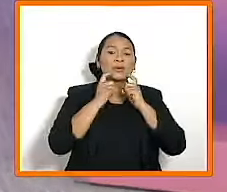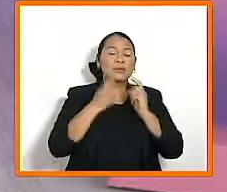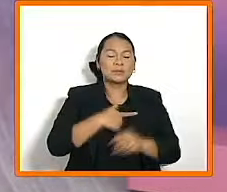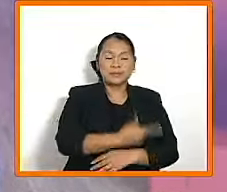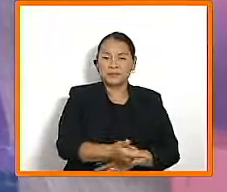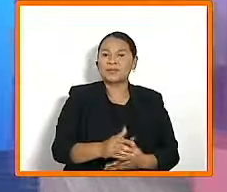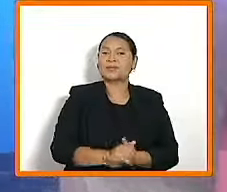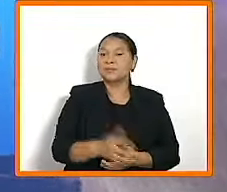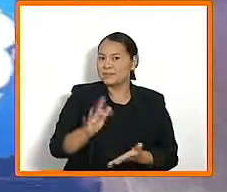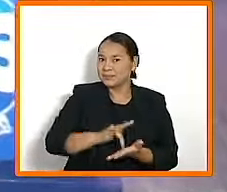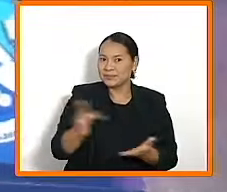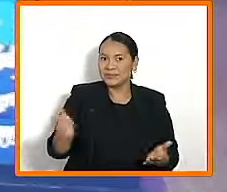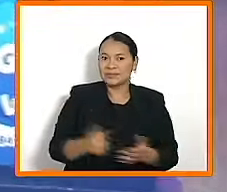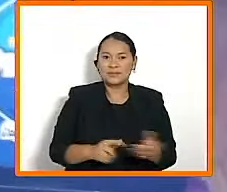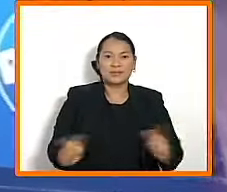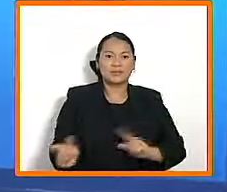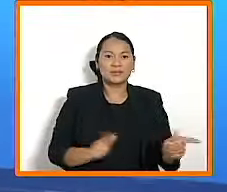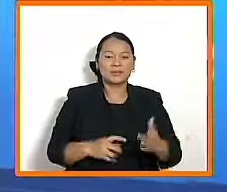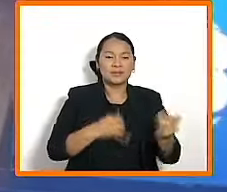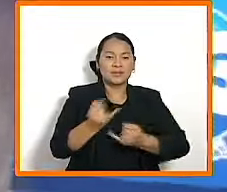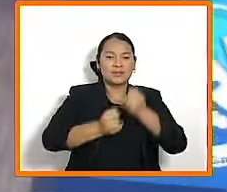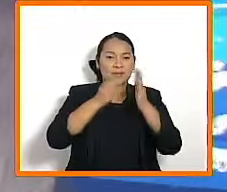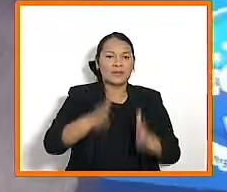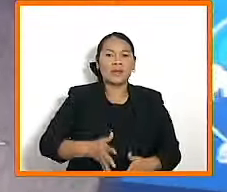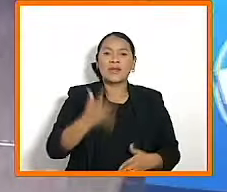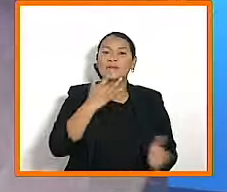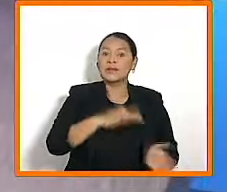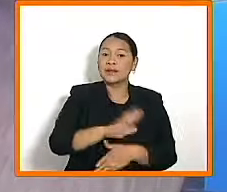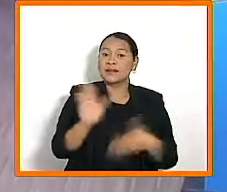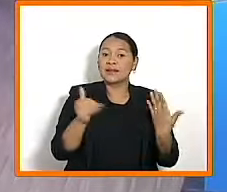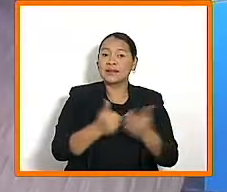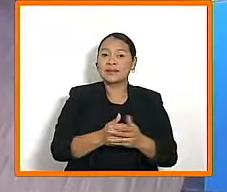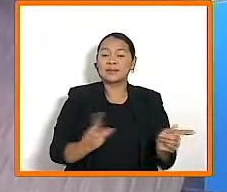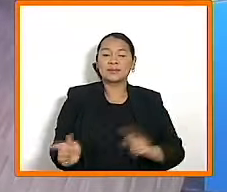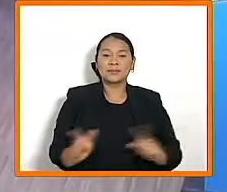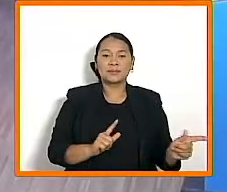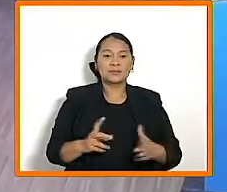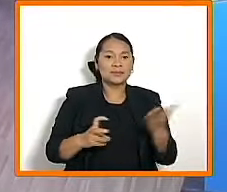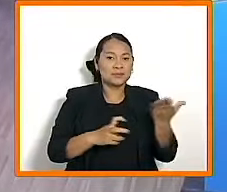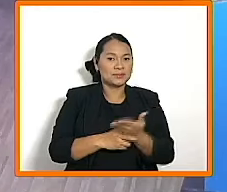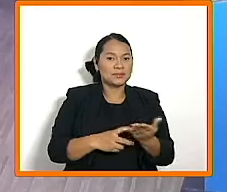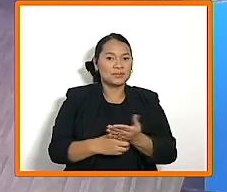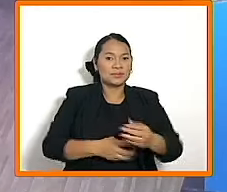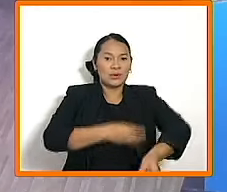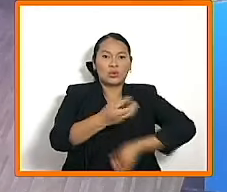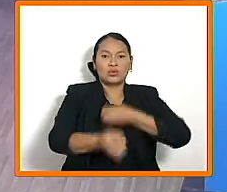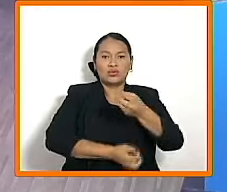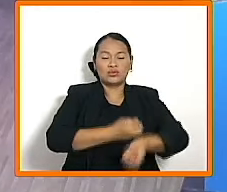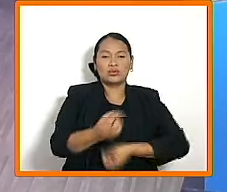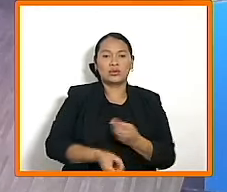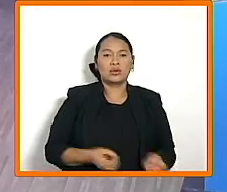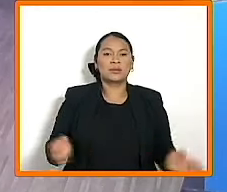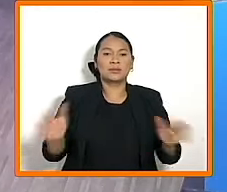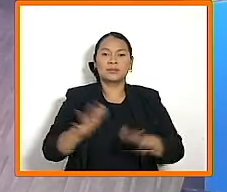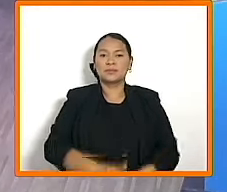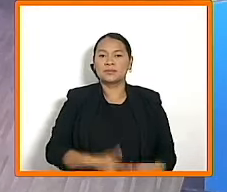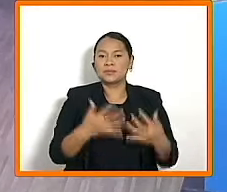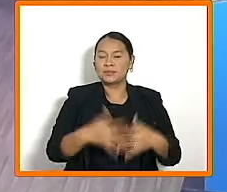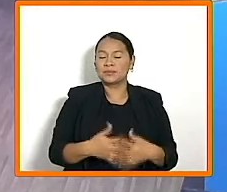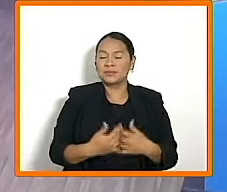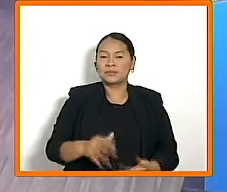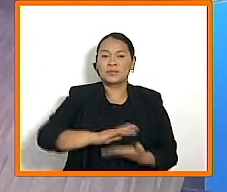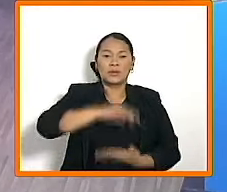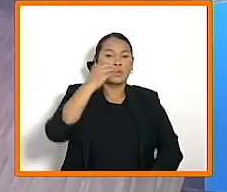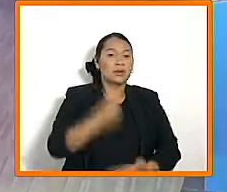genen Así es querido jugor Te deseo muchísima suerte y espero que que tengas tu boleto naranja en mano porque vamos a incorporar nuestras esperas al juego y multiplicar